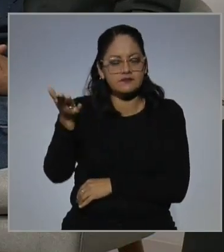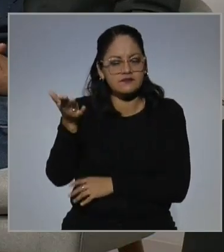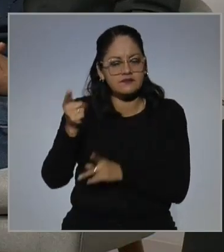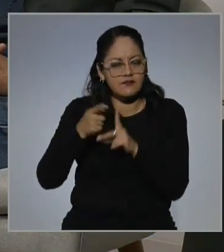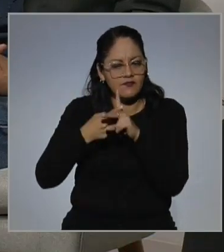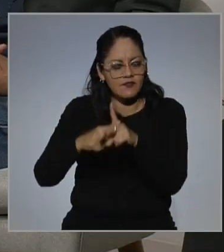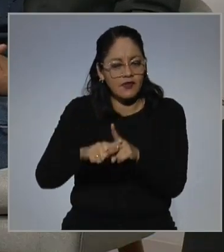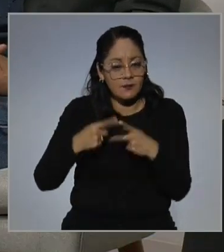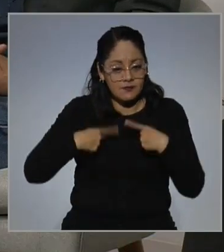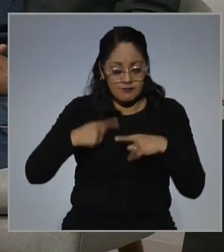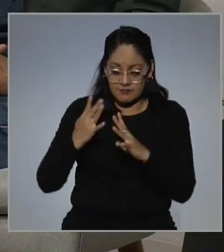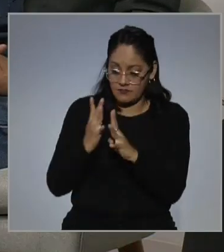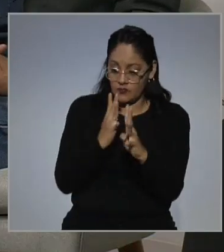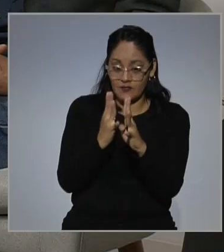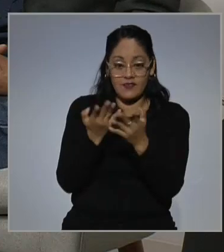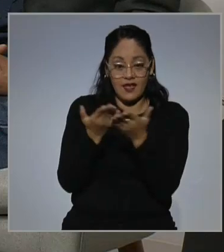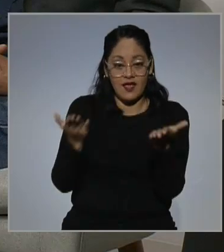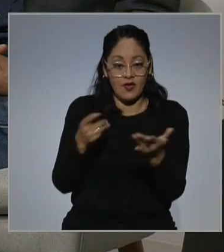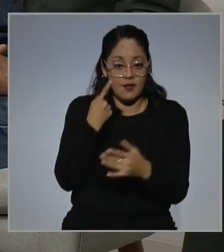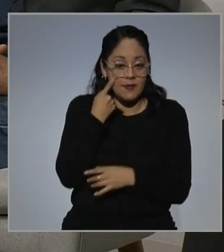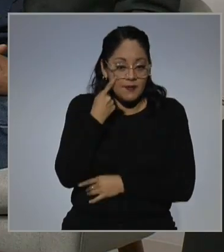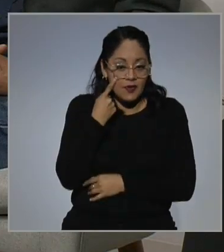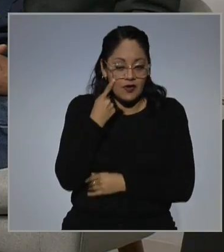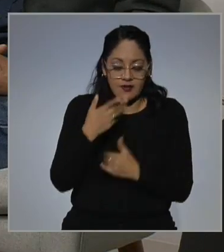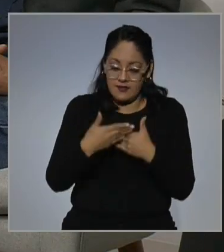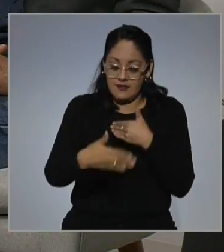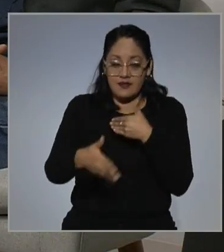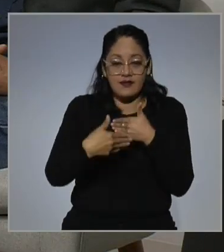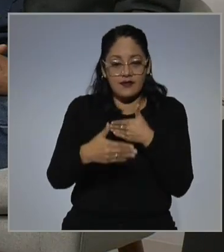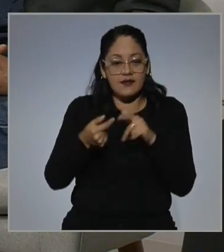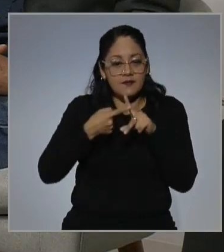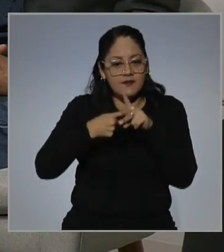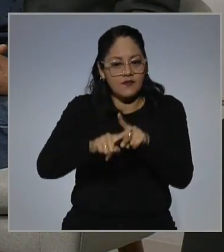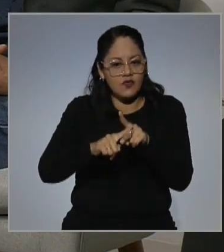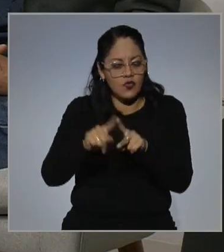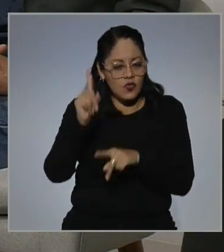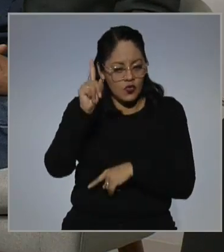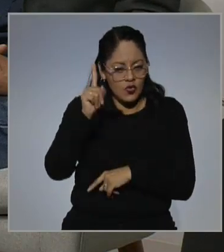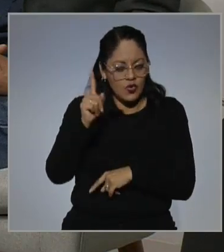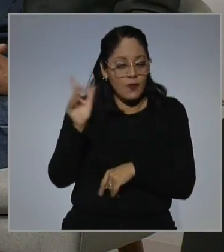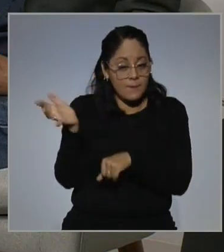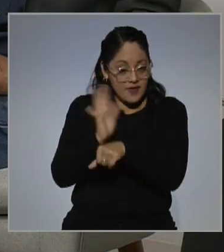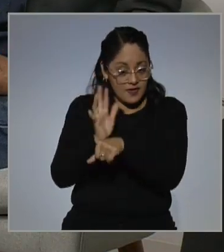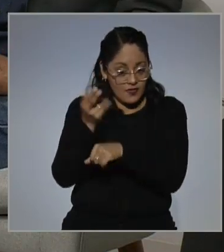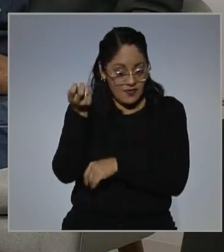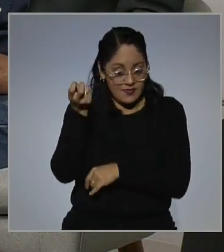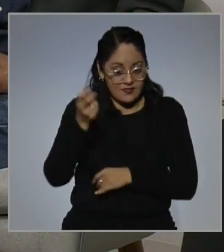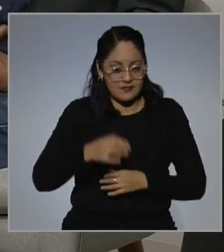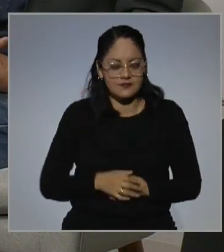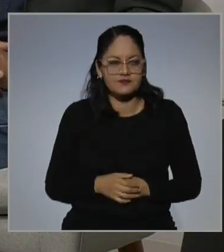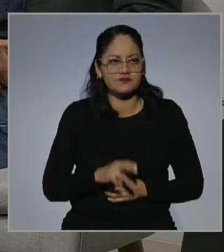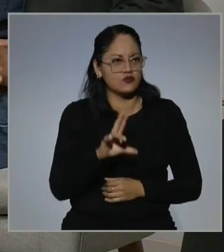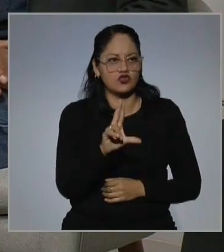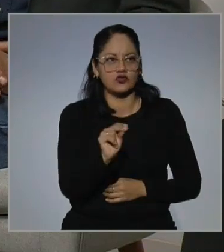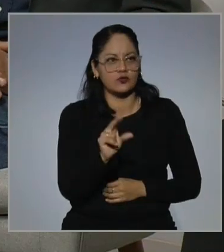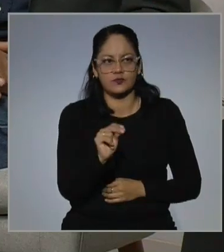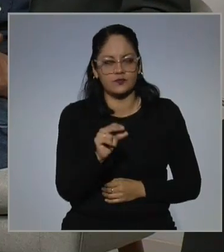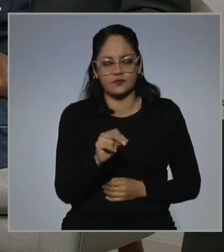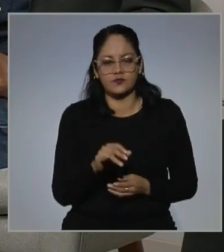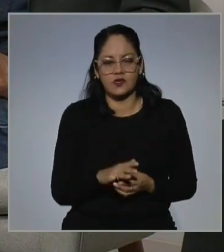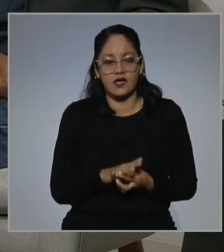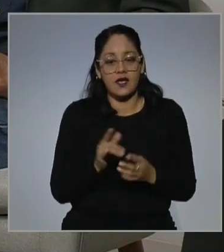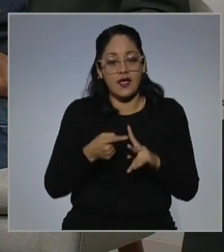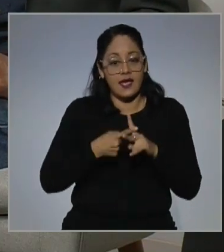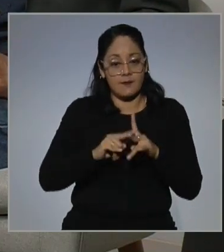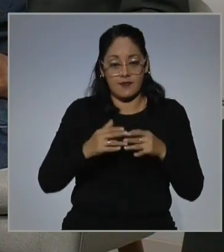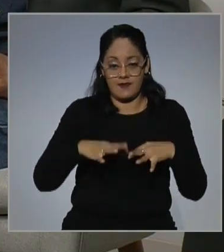parte de los desfiles que ahora vemos en estas épocas surgieron, uno de ellos surgió por esta película. No,